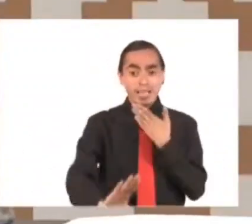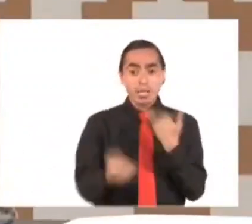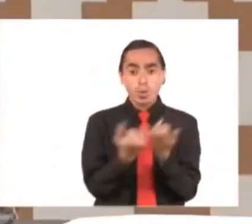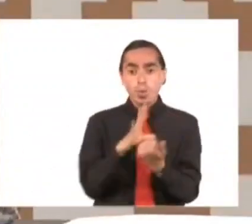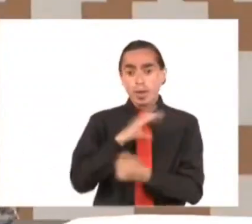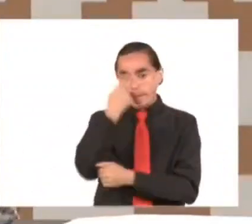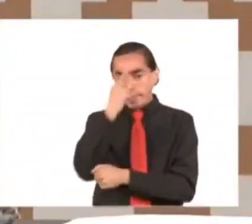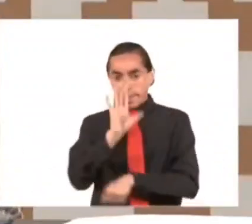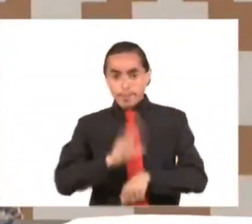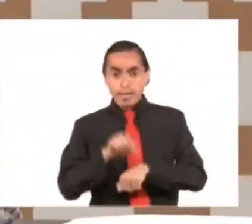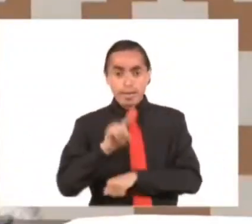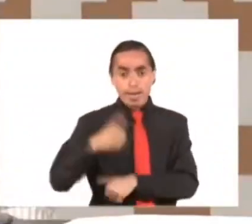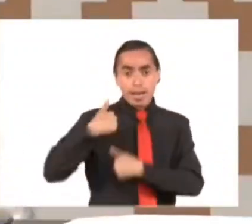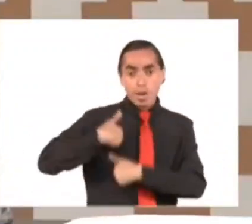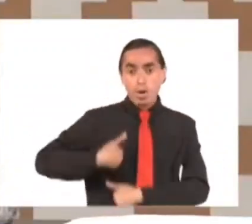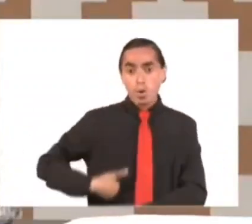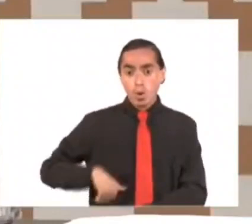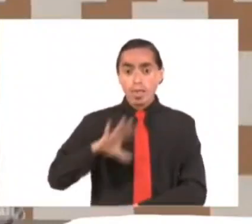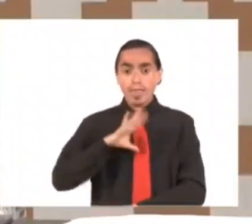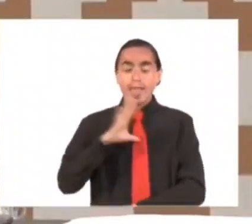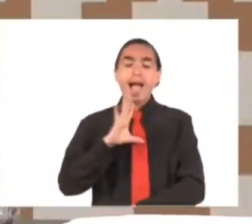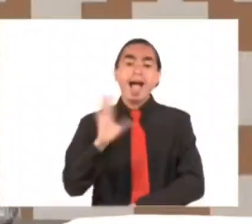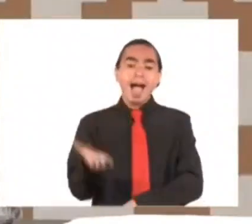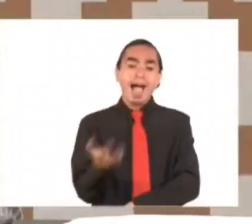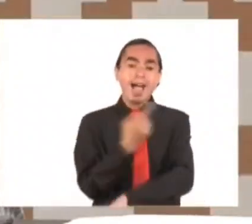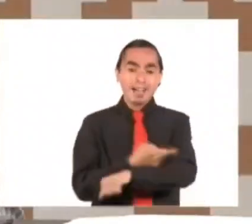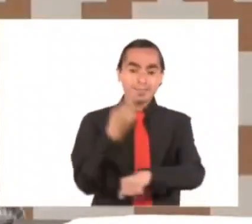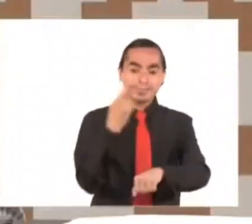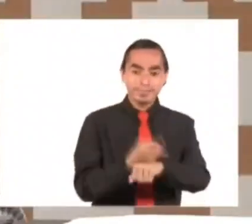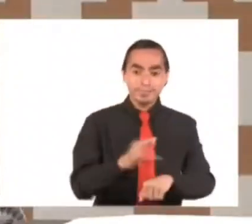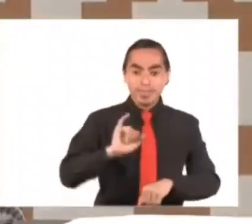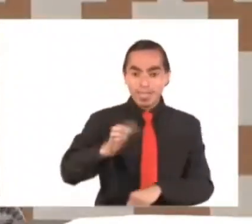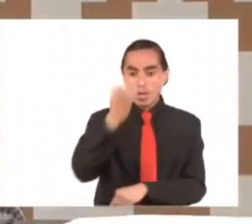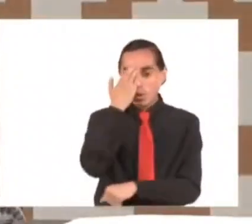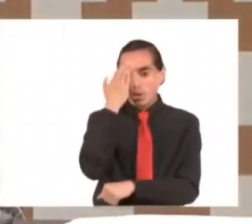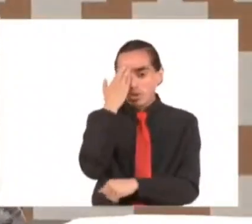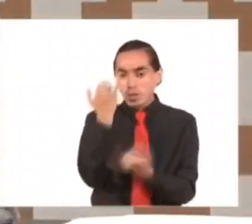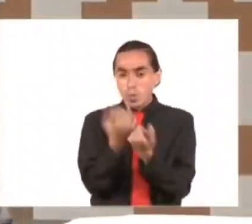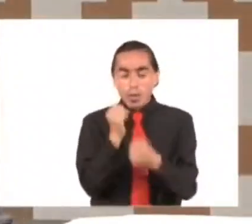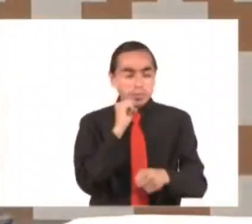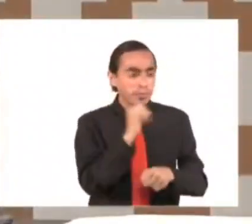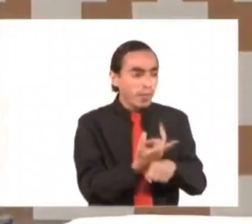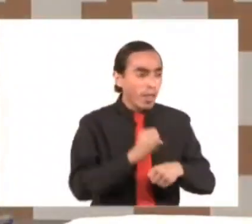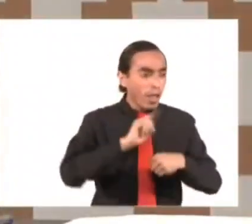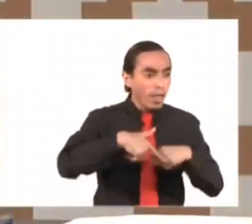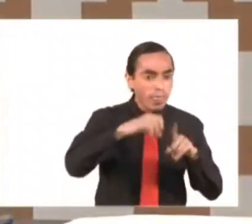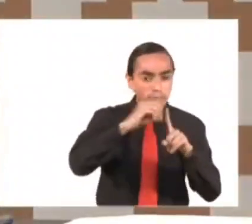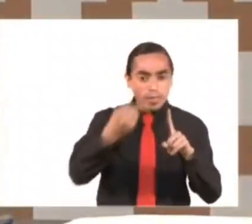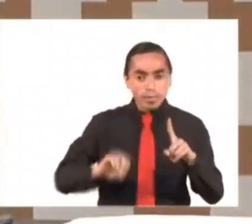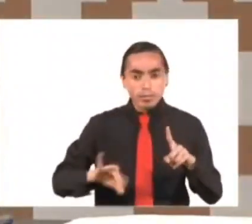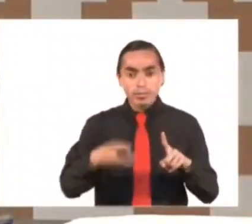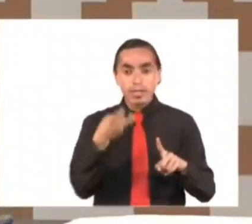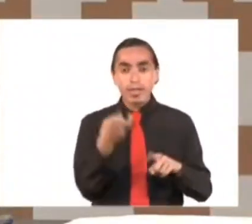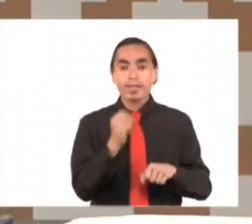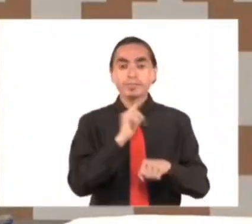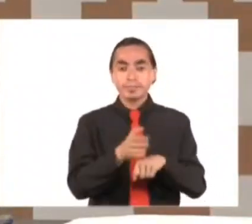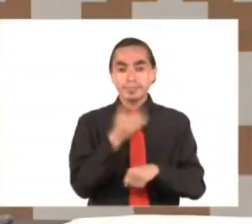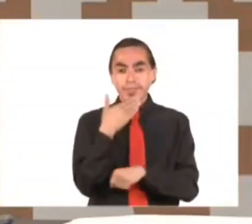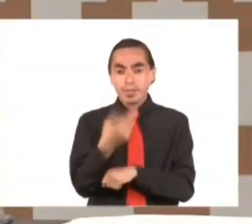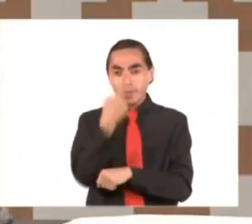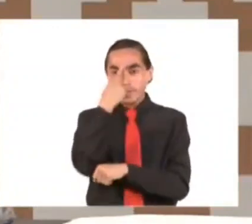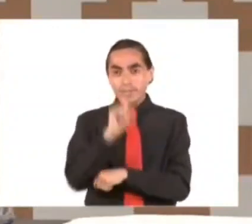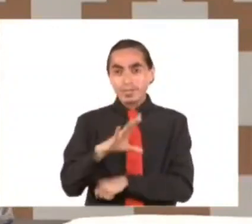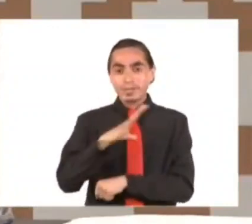autoridad tengamos trazabilidad completa de los trámites que se aprueban, identificando posibles irregularidades, pero también generando certidumbre jurídica para